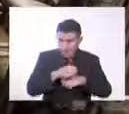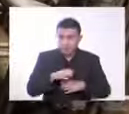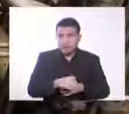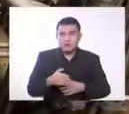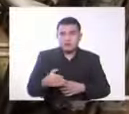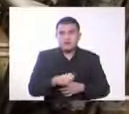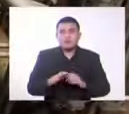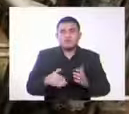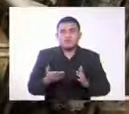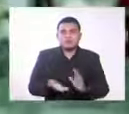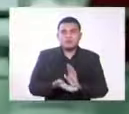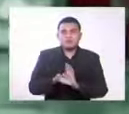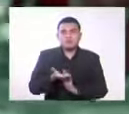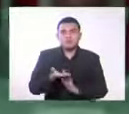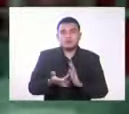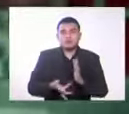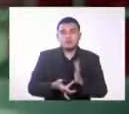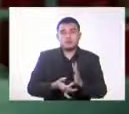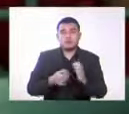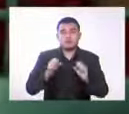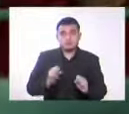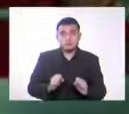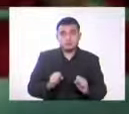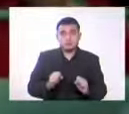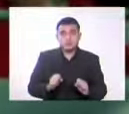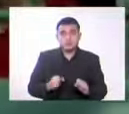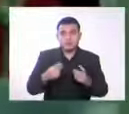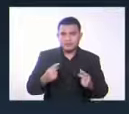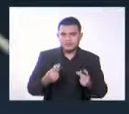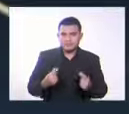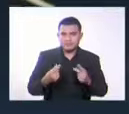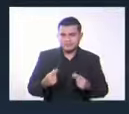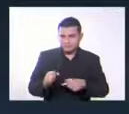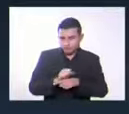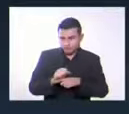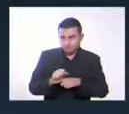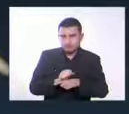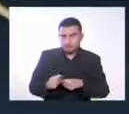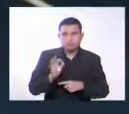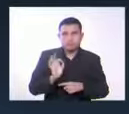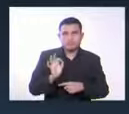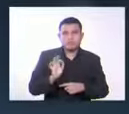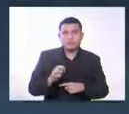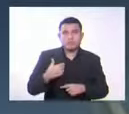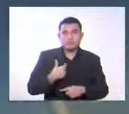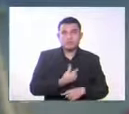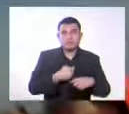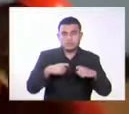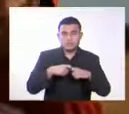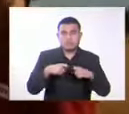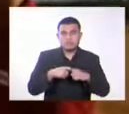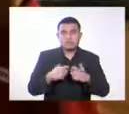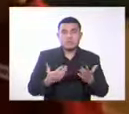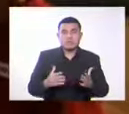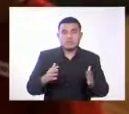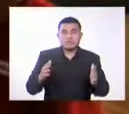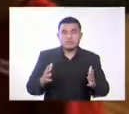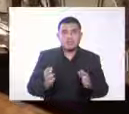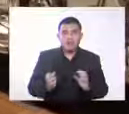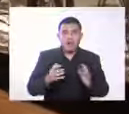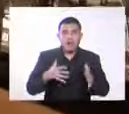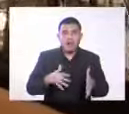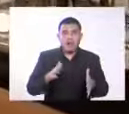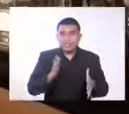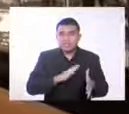desarrollar tecnologías que permitan reducir y optimizar nuestro consumo de energía actual y disminuir los desechos tóxicos de